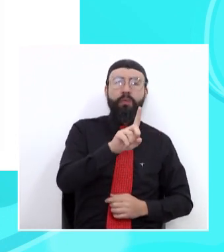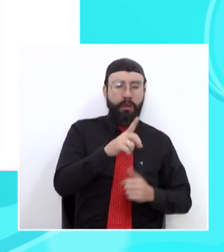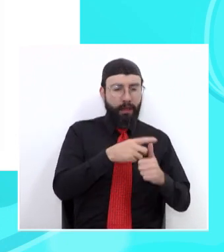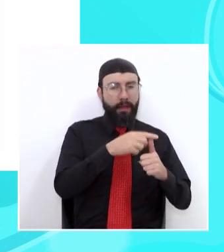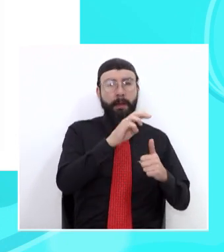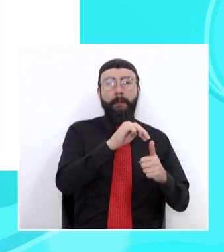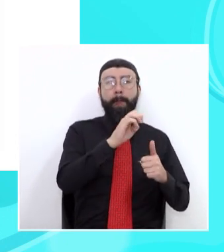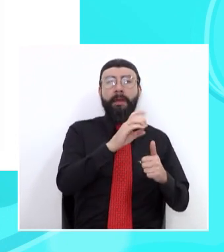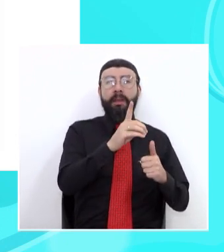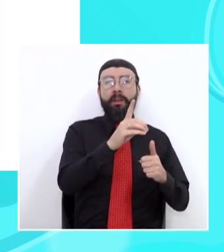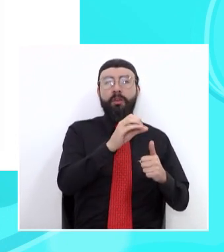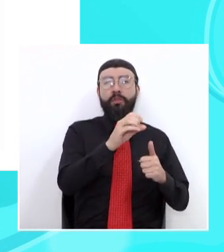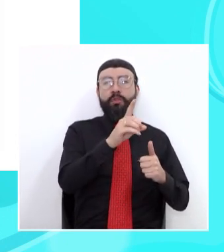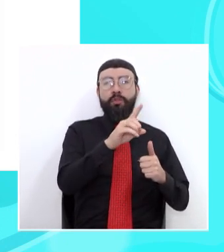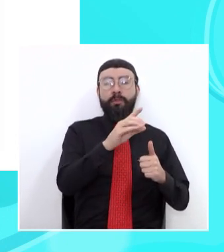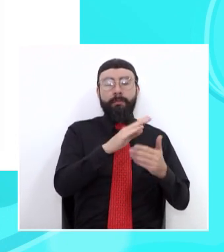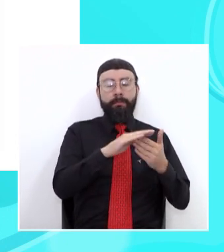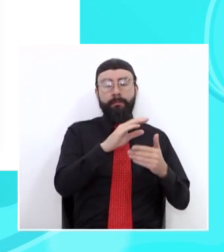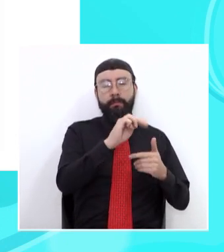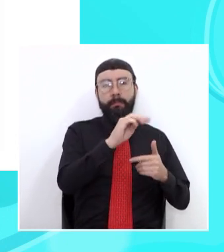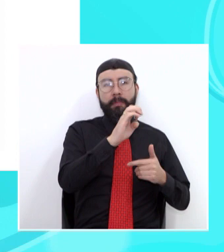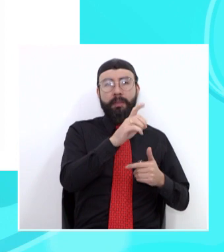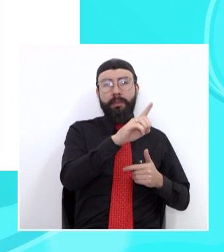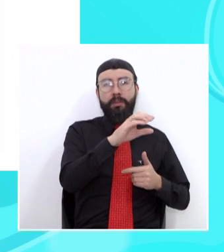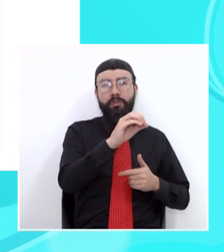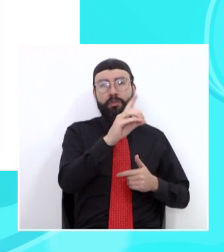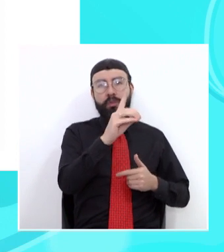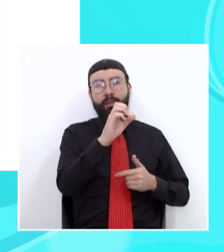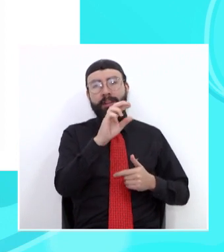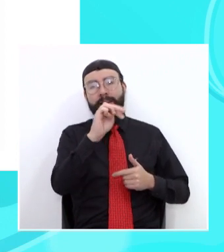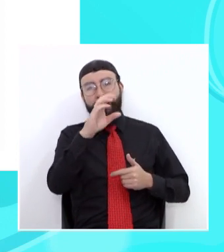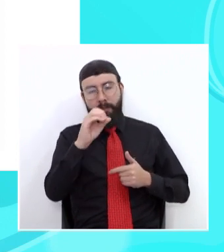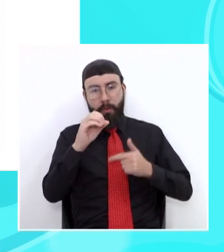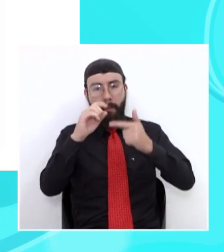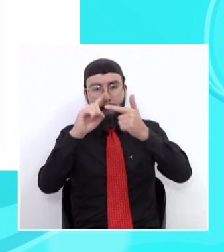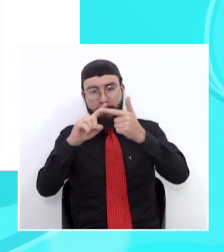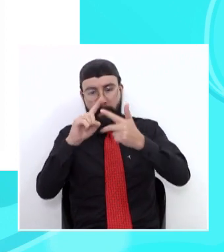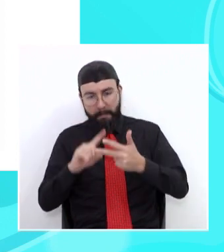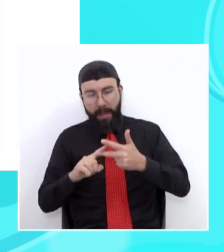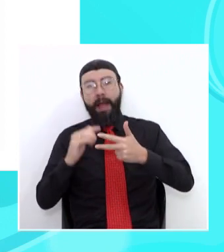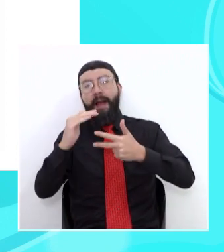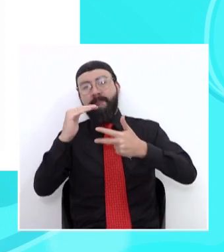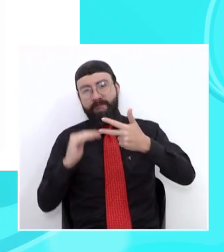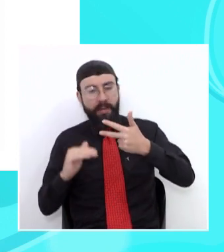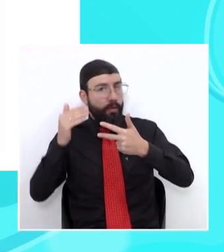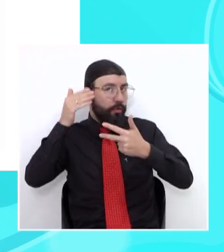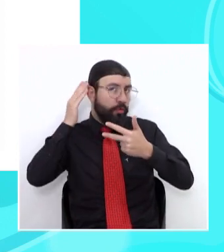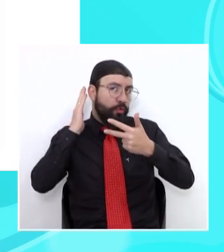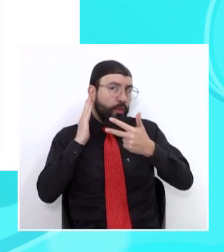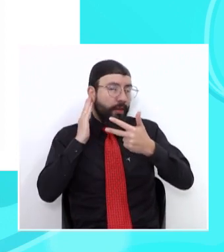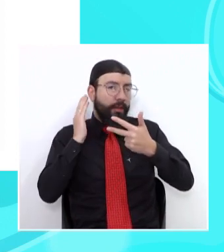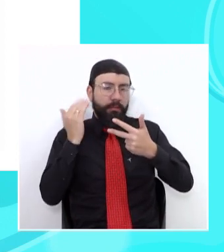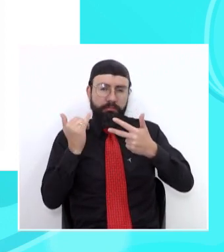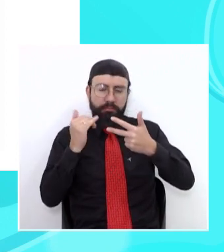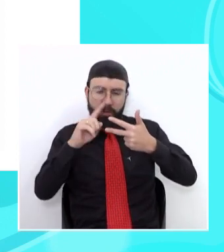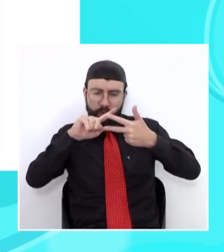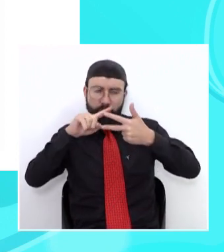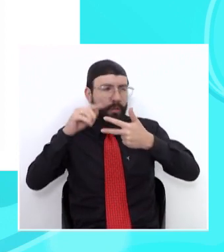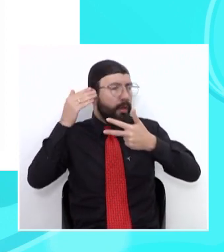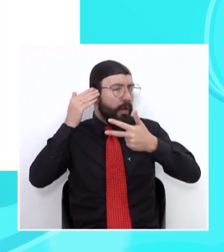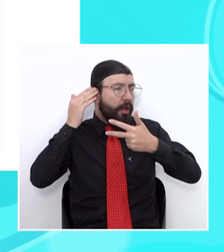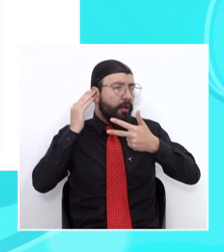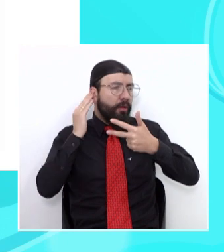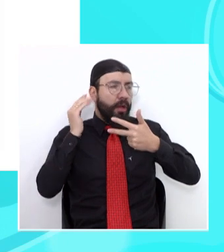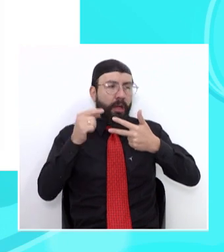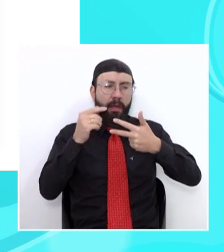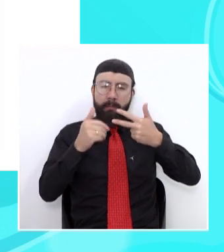en la parte superior, el endodermo y el ectodermo en la parte inferior. Igual en la fase 2 comienza a haber un cambio, ¿no